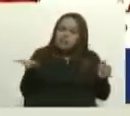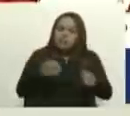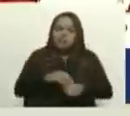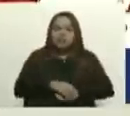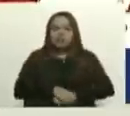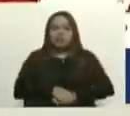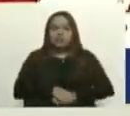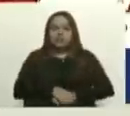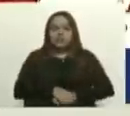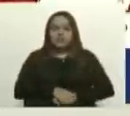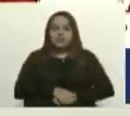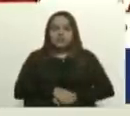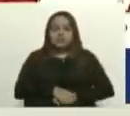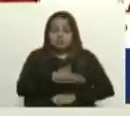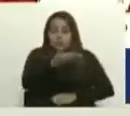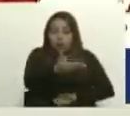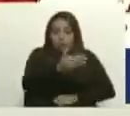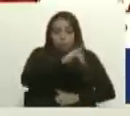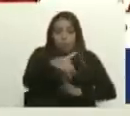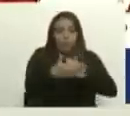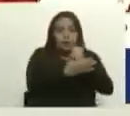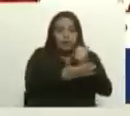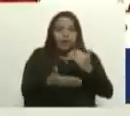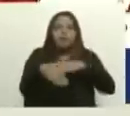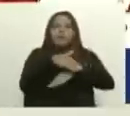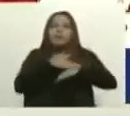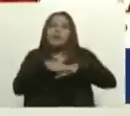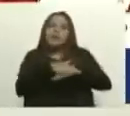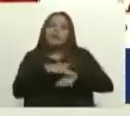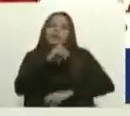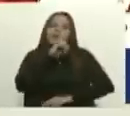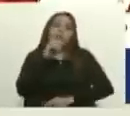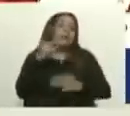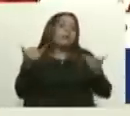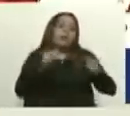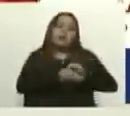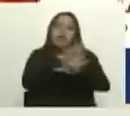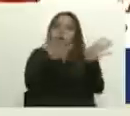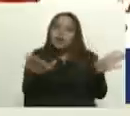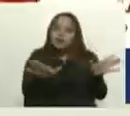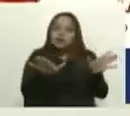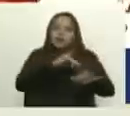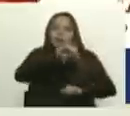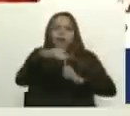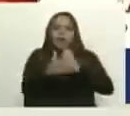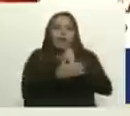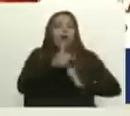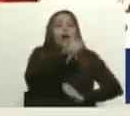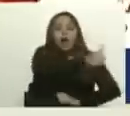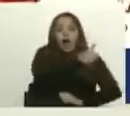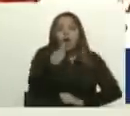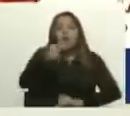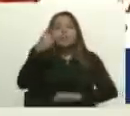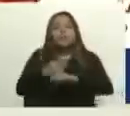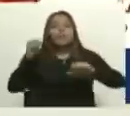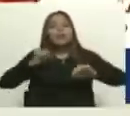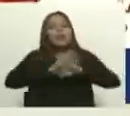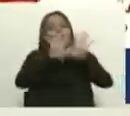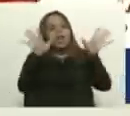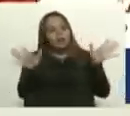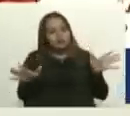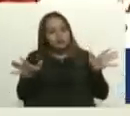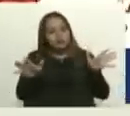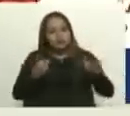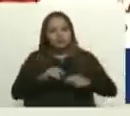Me refiero a Juan Guaidó. Perdóname que voy a usar los nombres porque de cada uno de ellos para que quede claro.